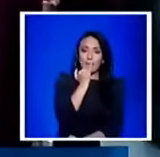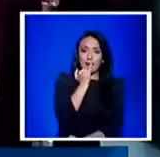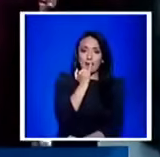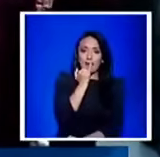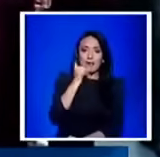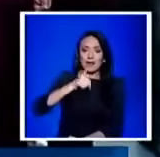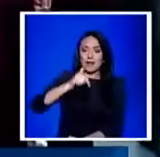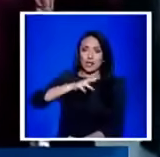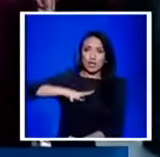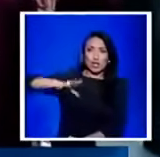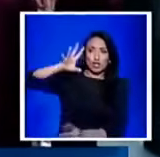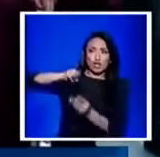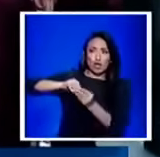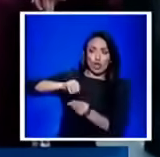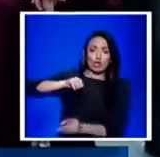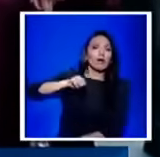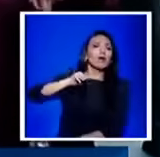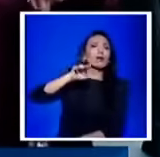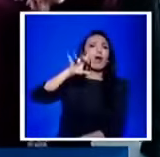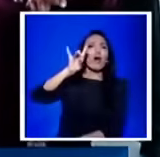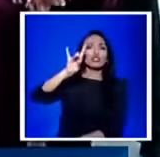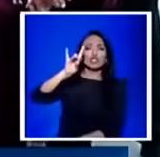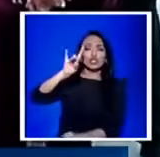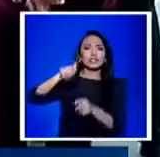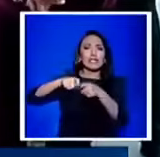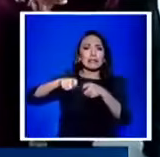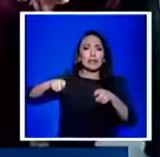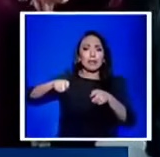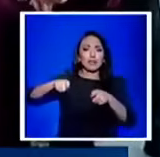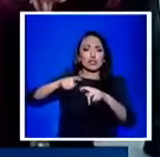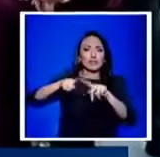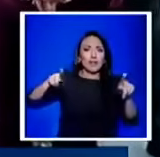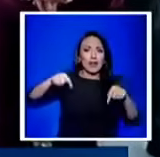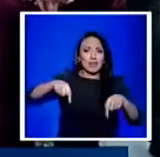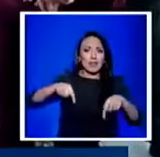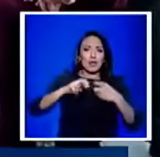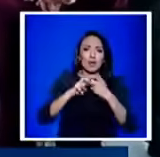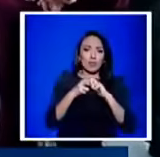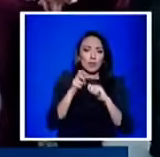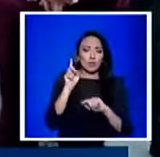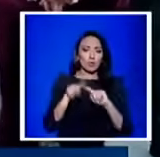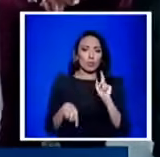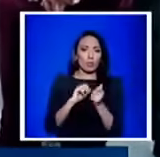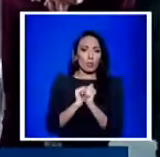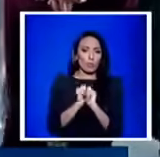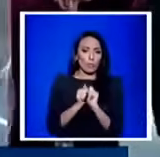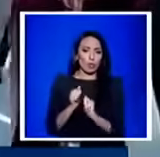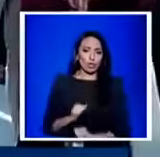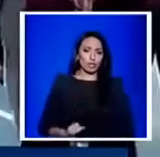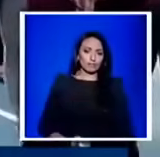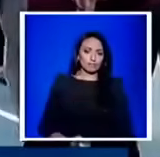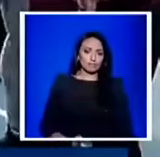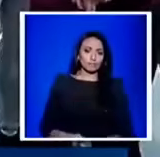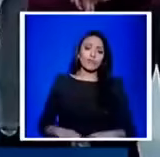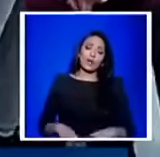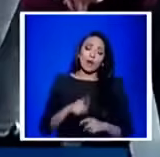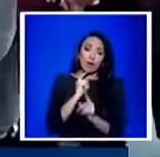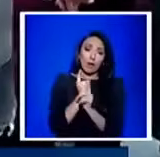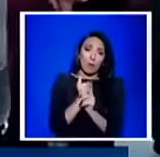tiene como 5 veces más. Entonces, no se puede aquí practicar ningún tipo de deporte. Uh-huh. Por